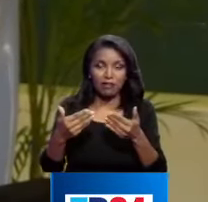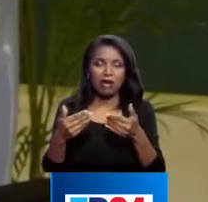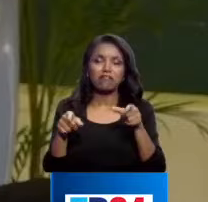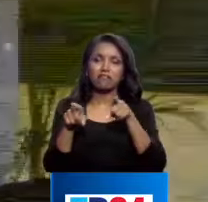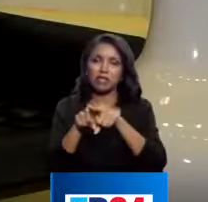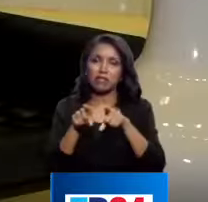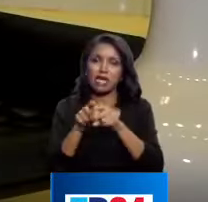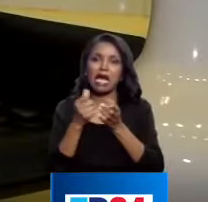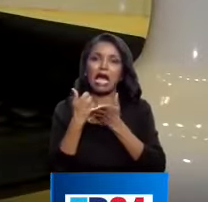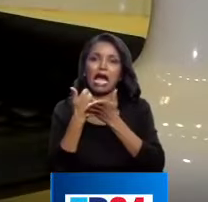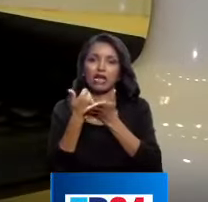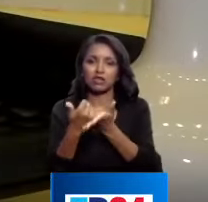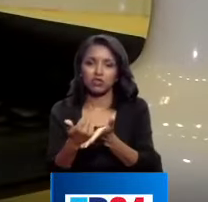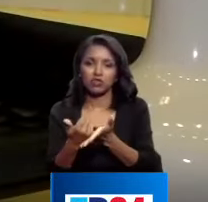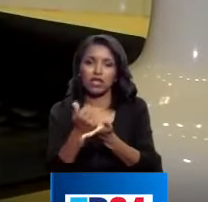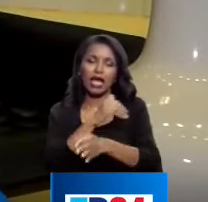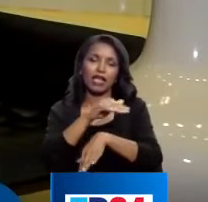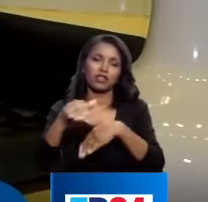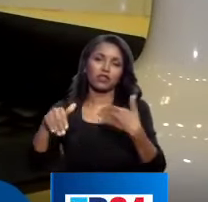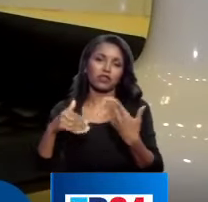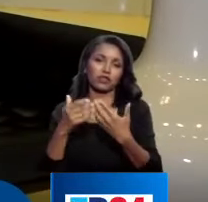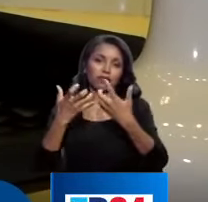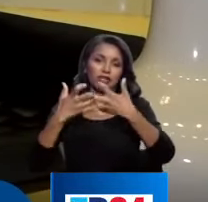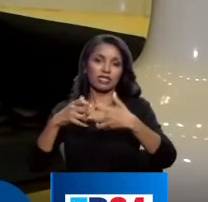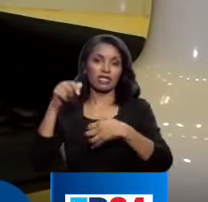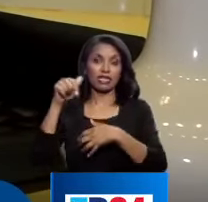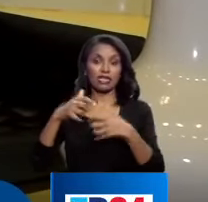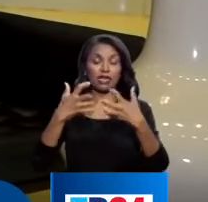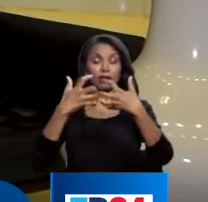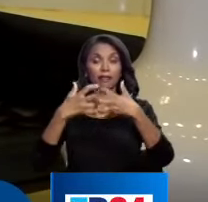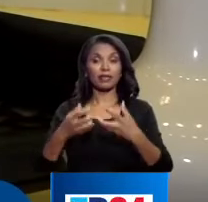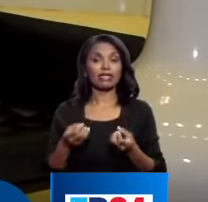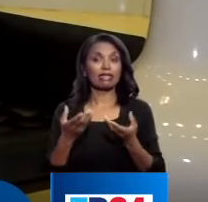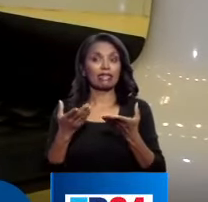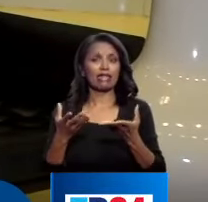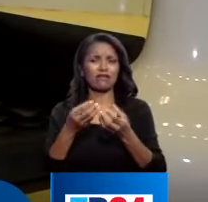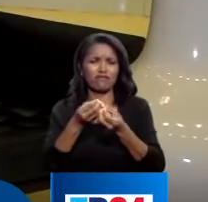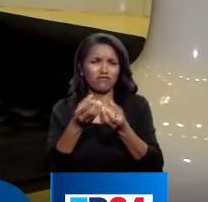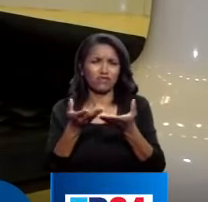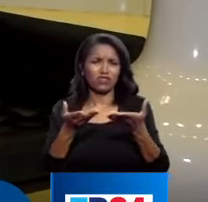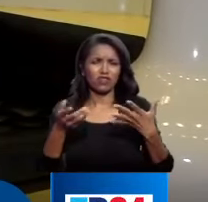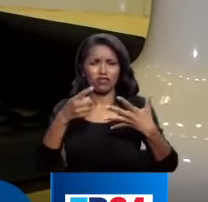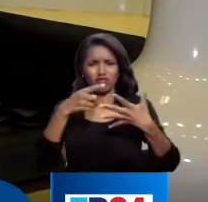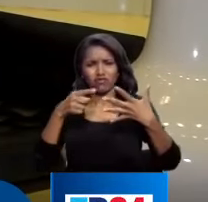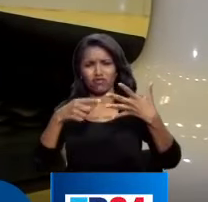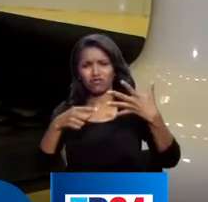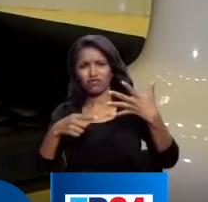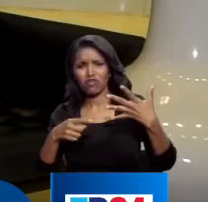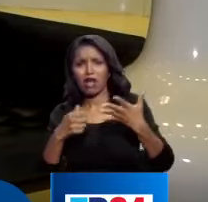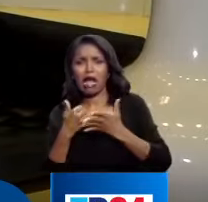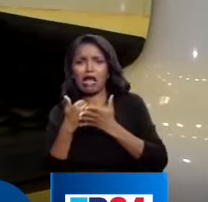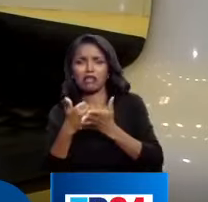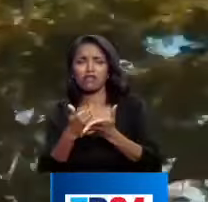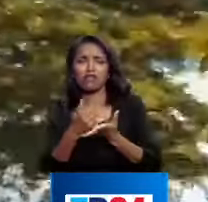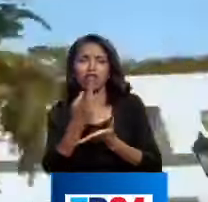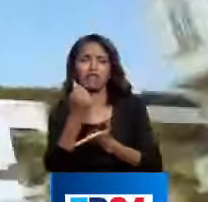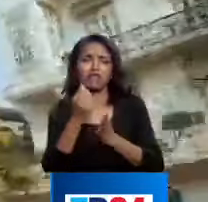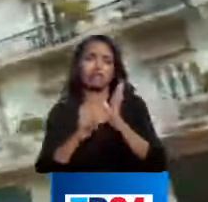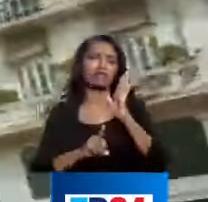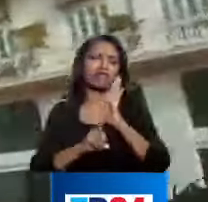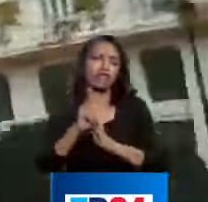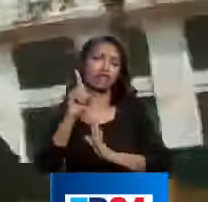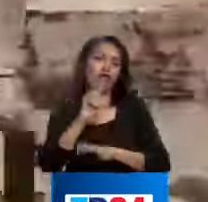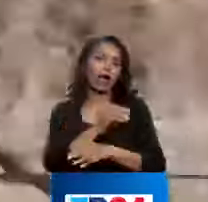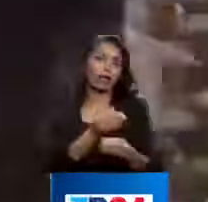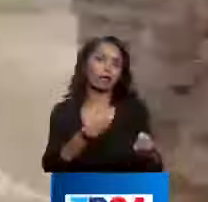el turismo. Esta es la única industria que ofrece una derrama económica rápida y directa para la